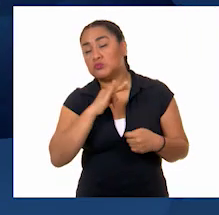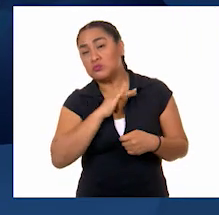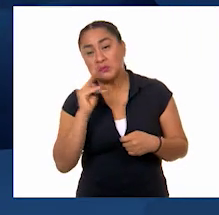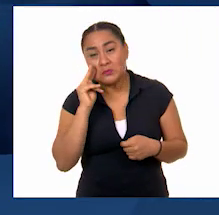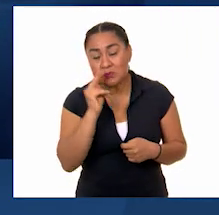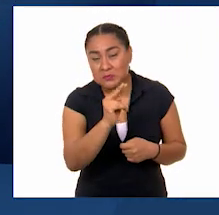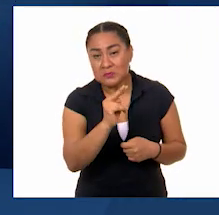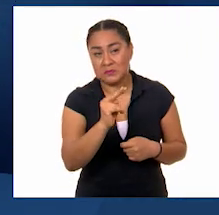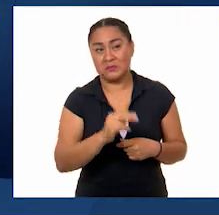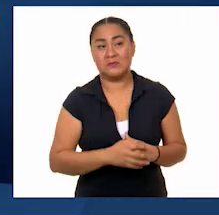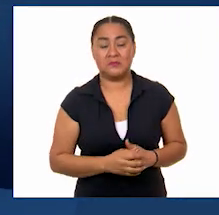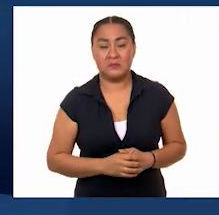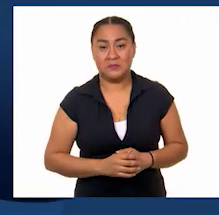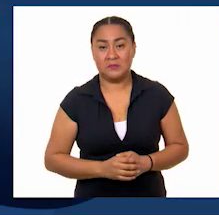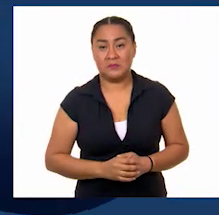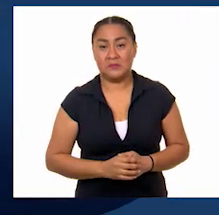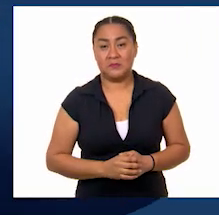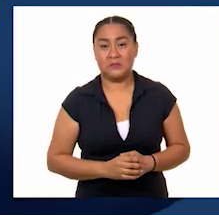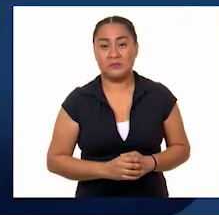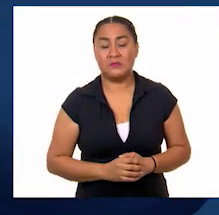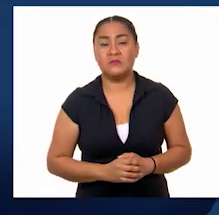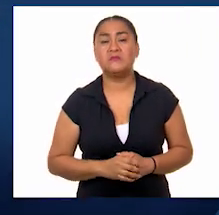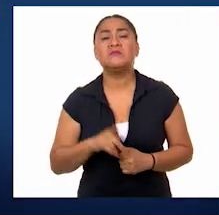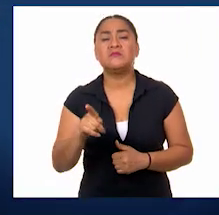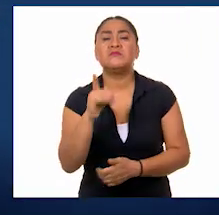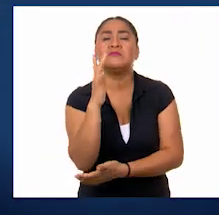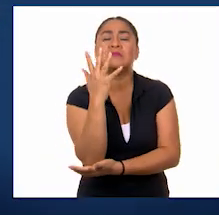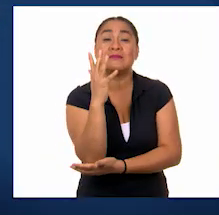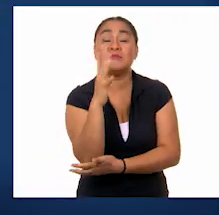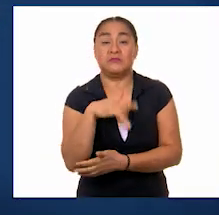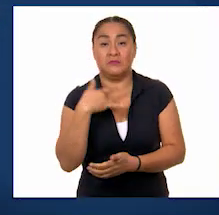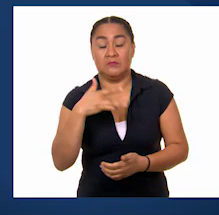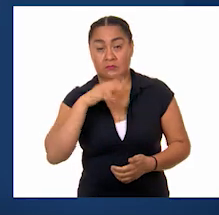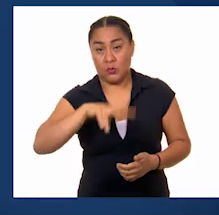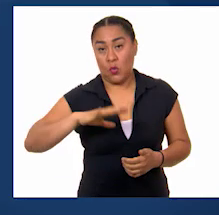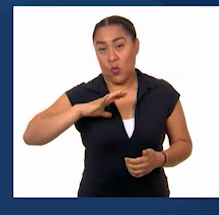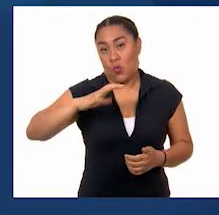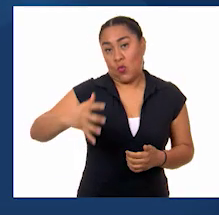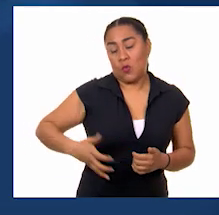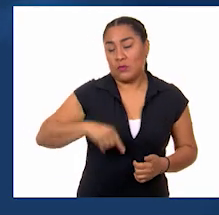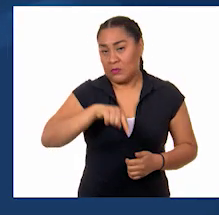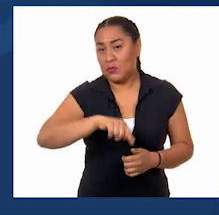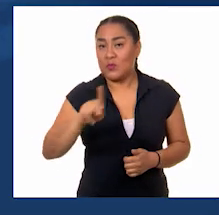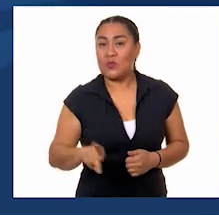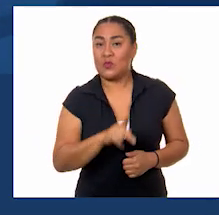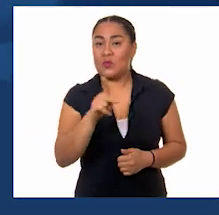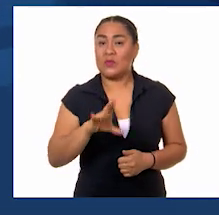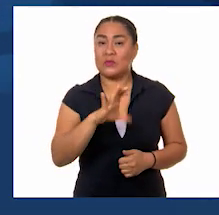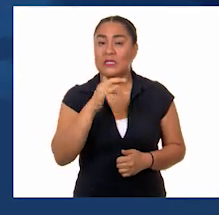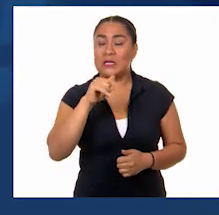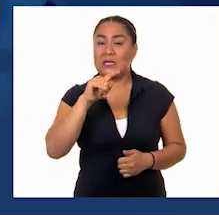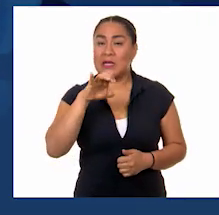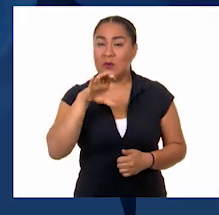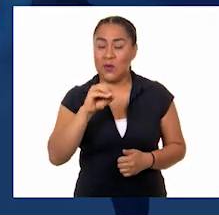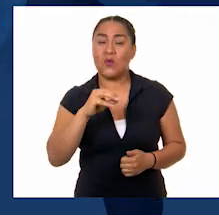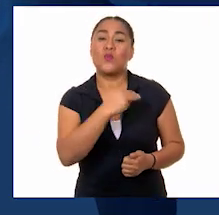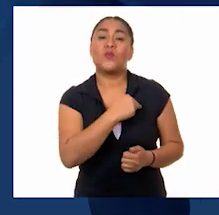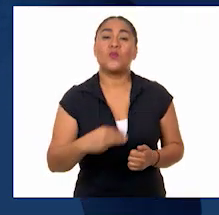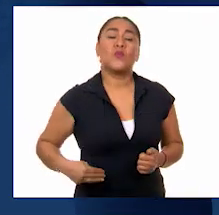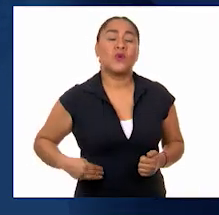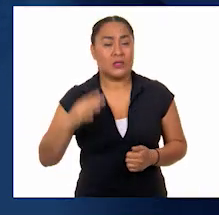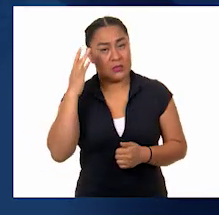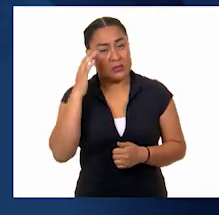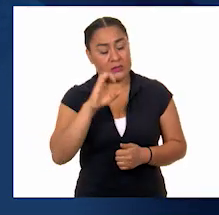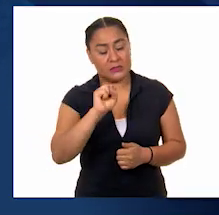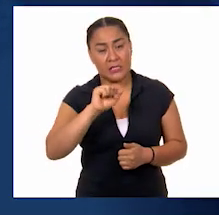observar. Ese es el árbol orgullo de nuestro pueblo chinanteco, del municipio de